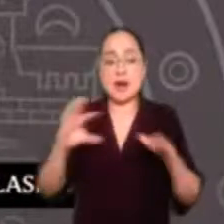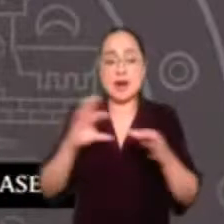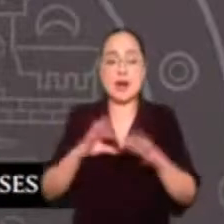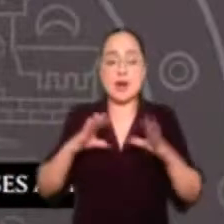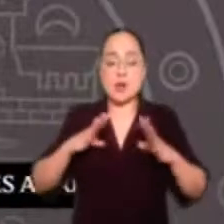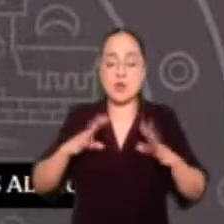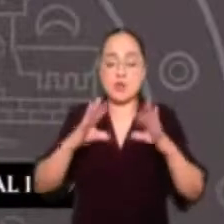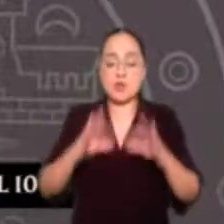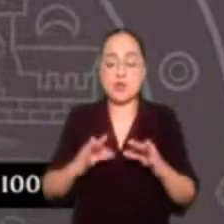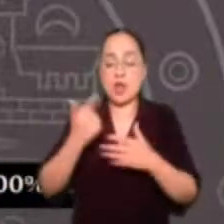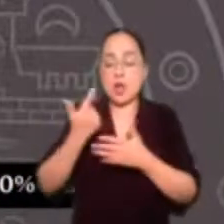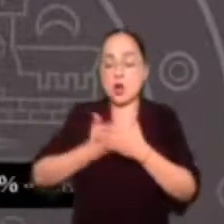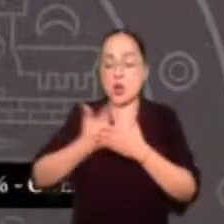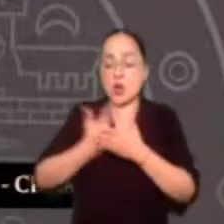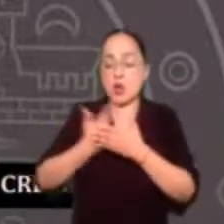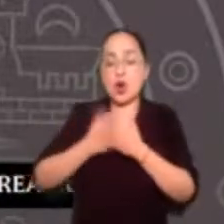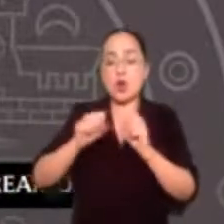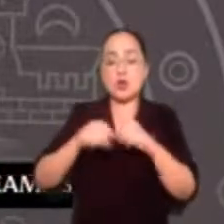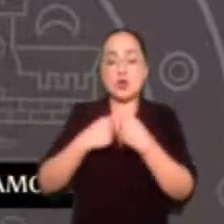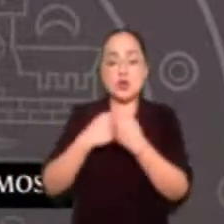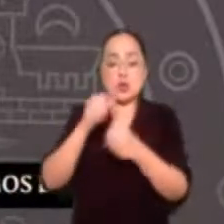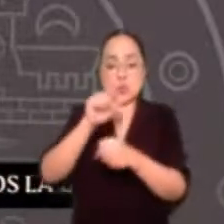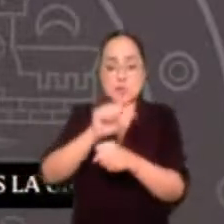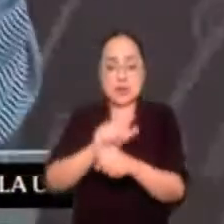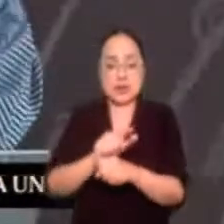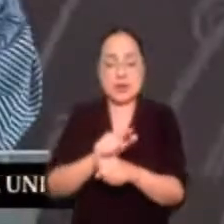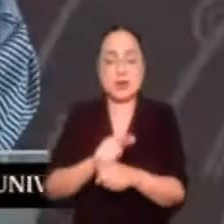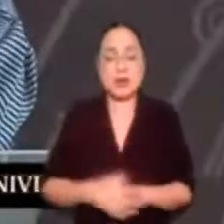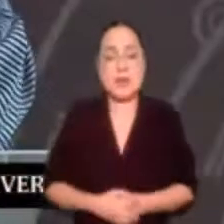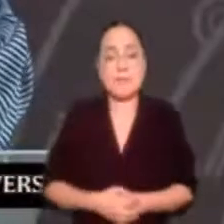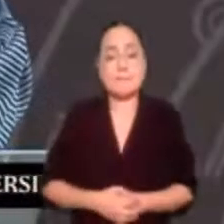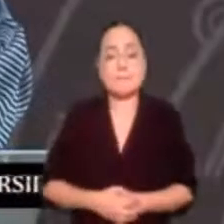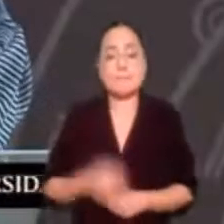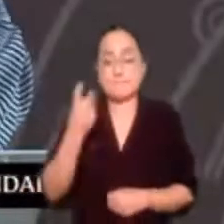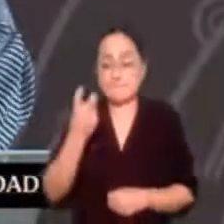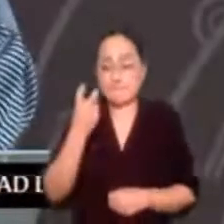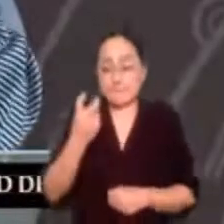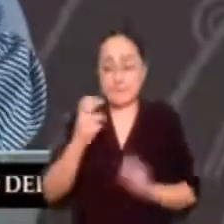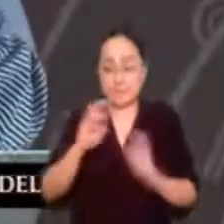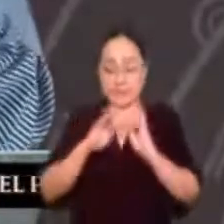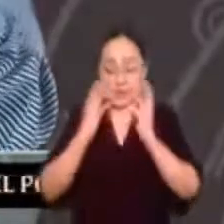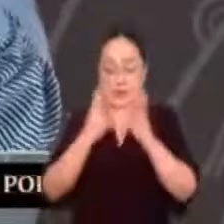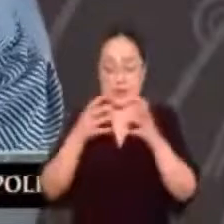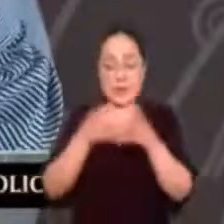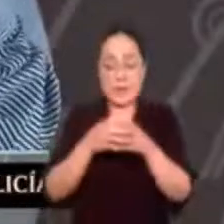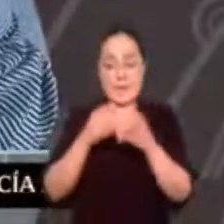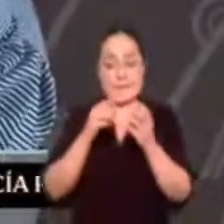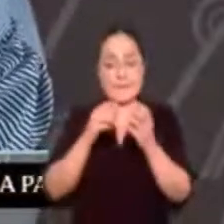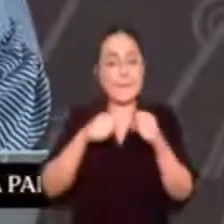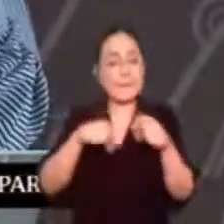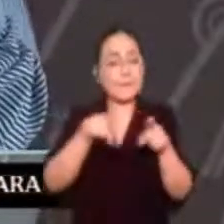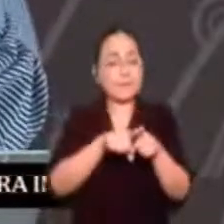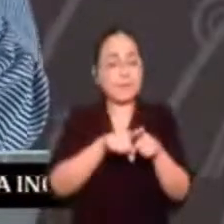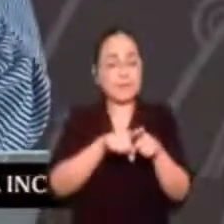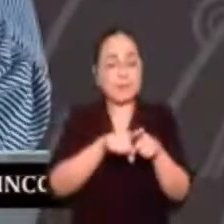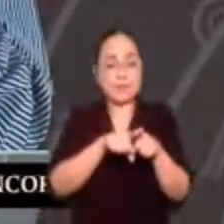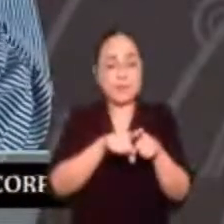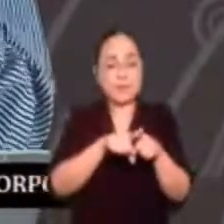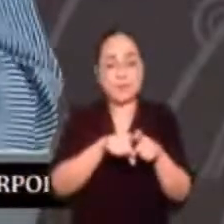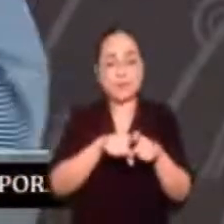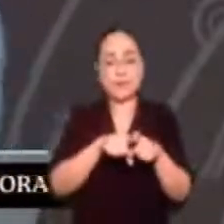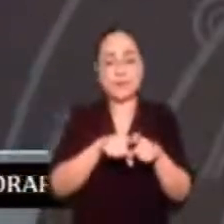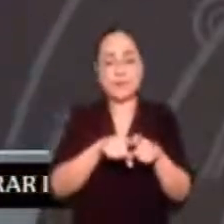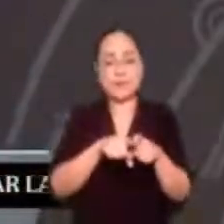Social. Y la Contraloría Social se integraba por igual número de sector, de miembros de la